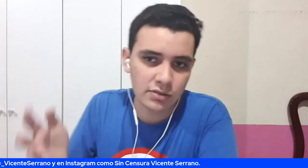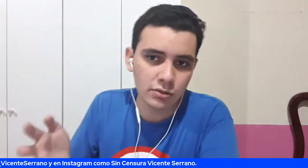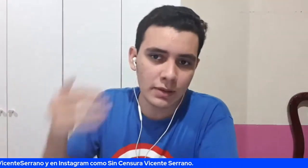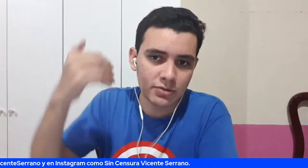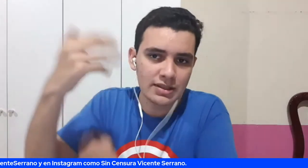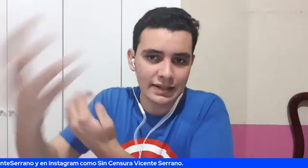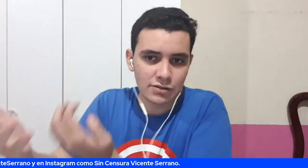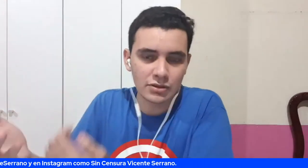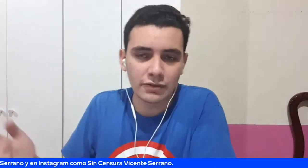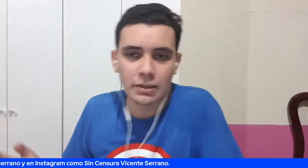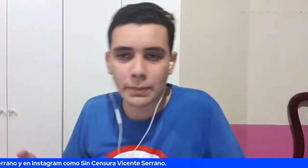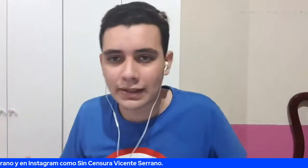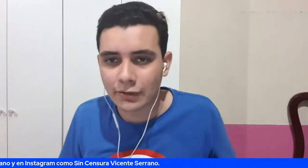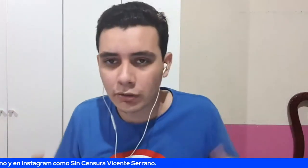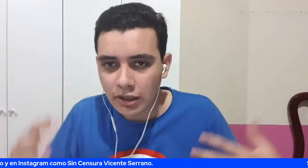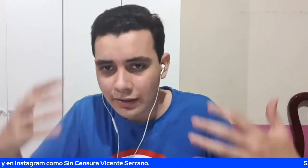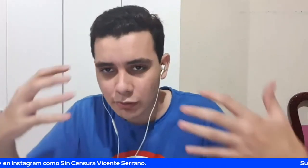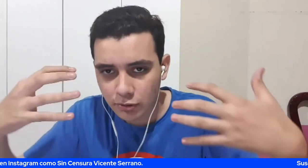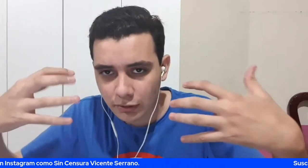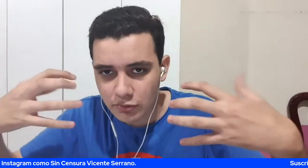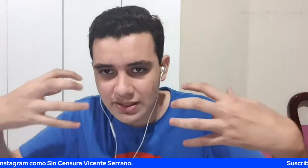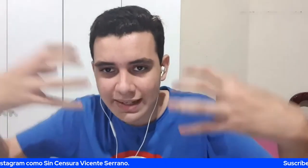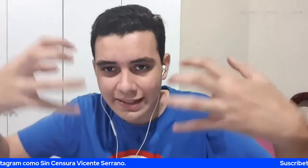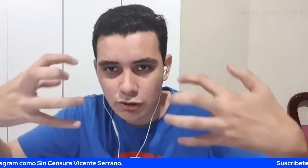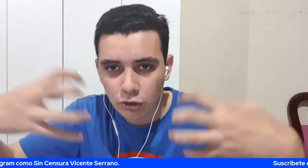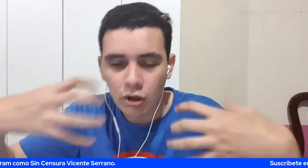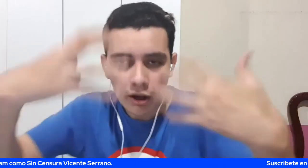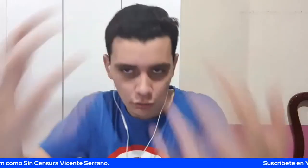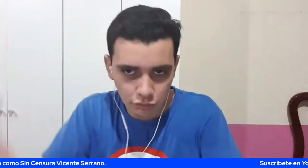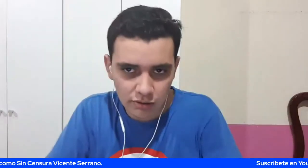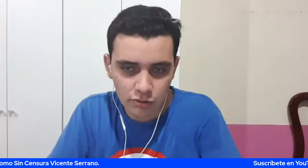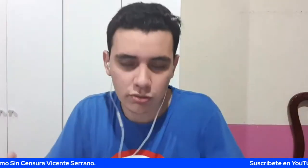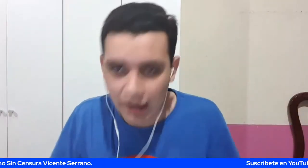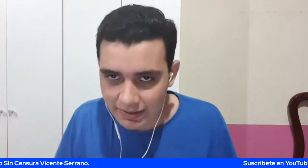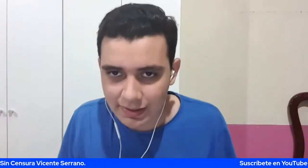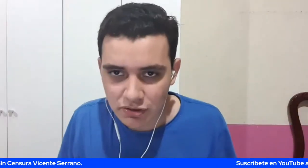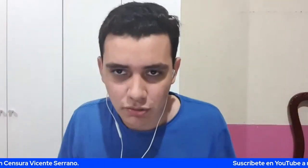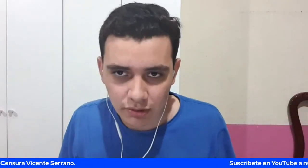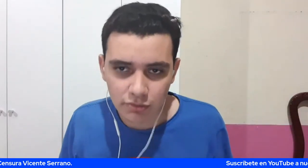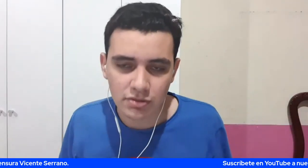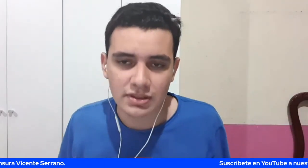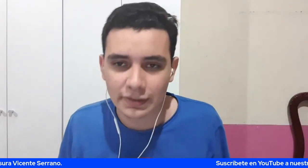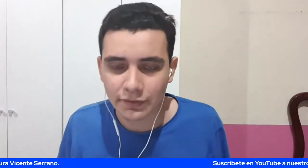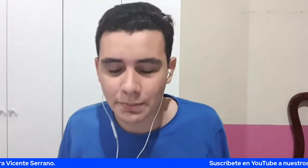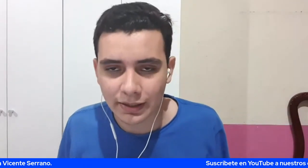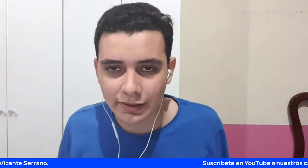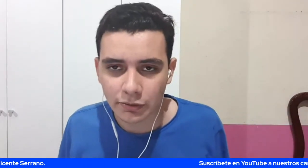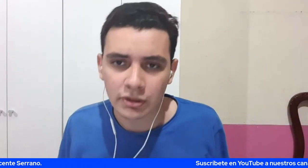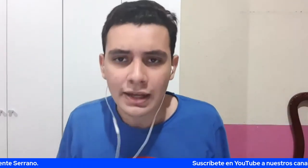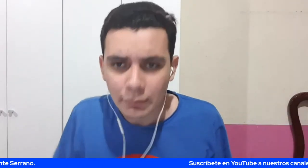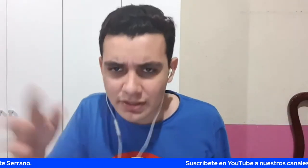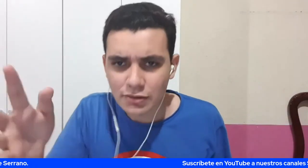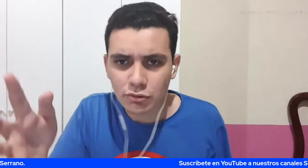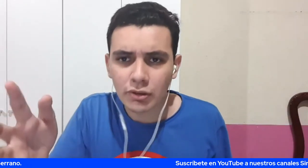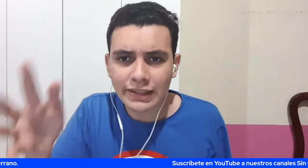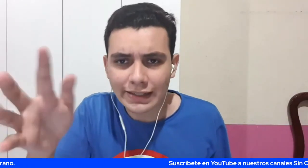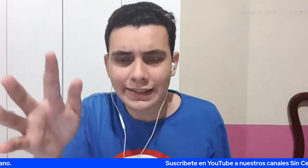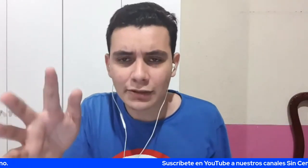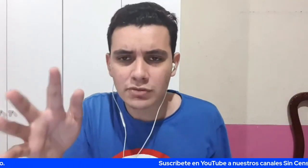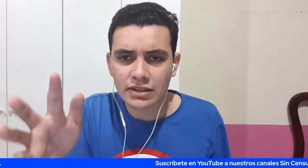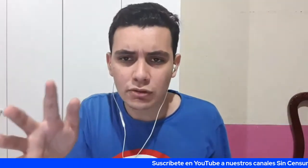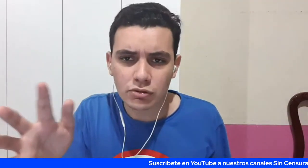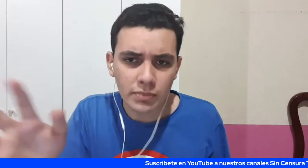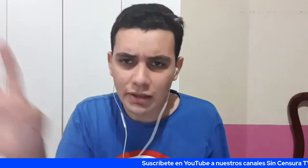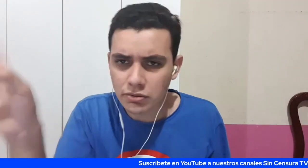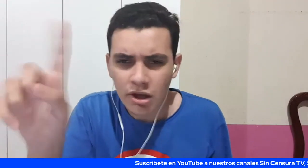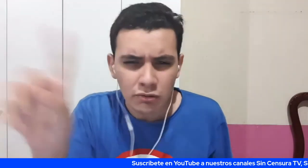Entonces, por eso vemos la reacción de Felipe Calderón sobre un silencio ruidoso. Hay silencios ruidosos y el de Felipe Calderón, pues es uno en el que